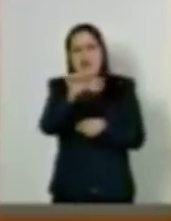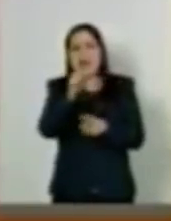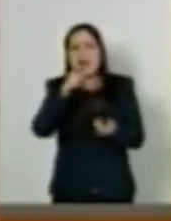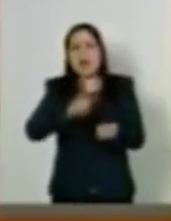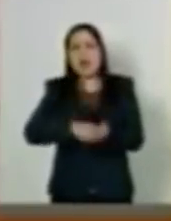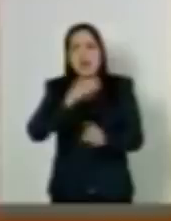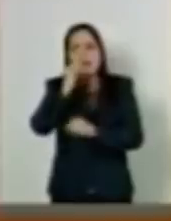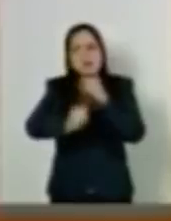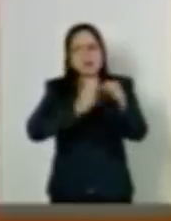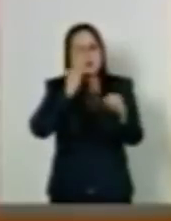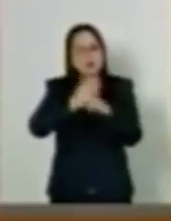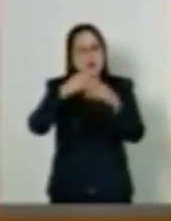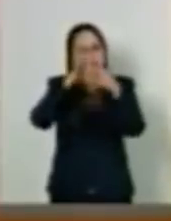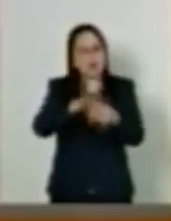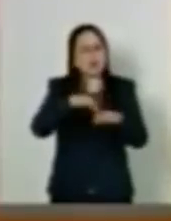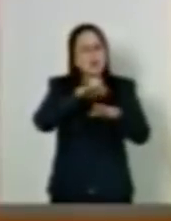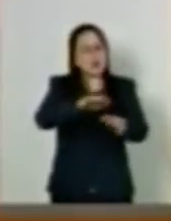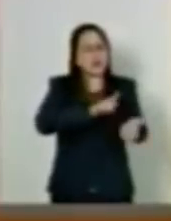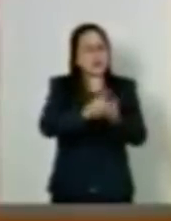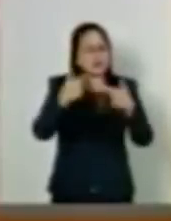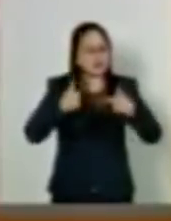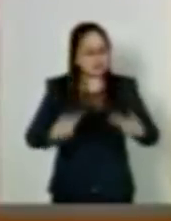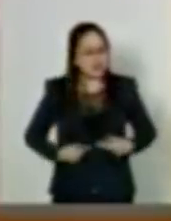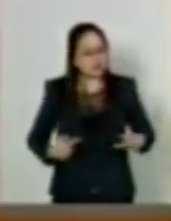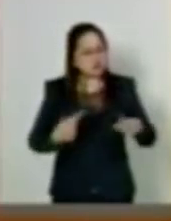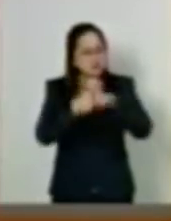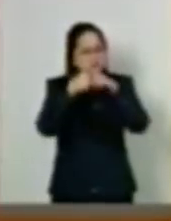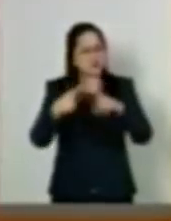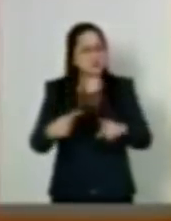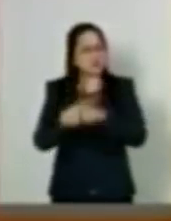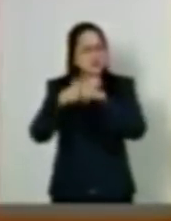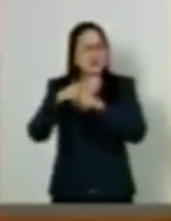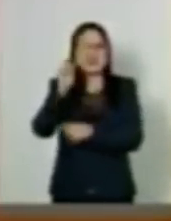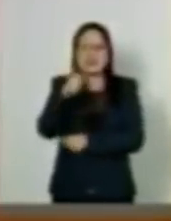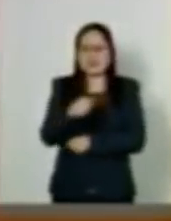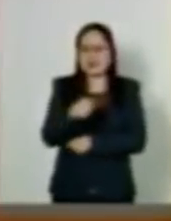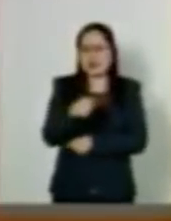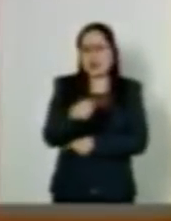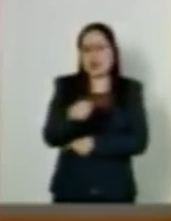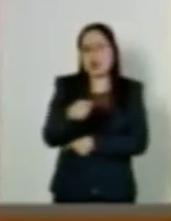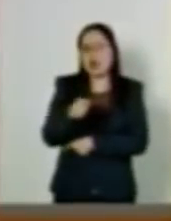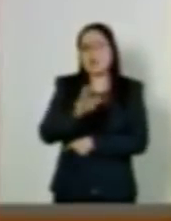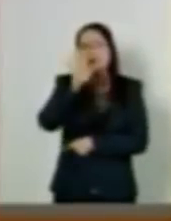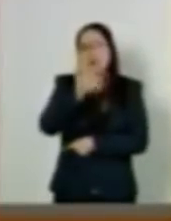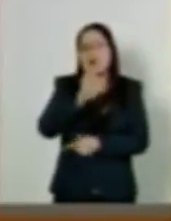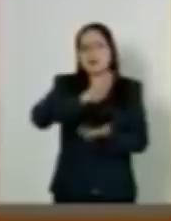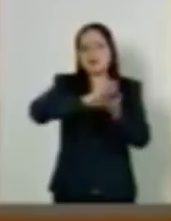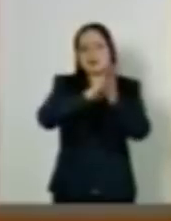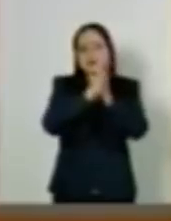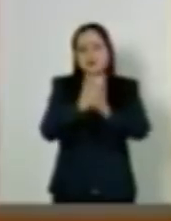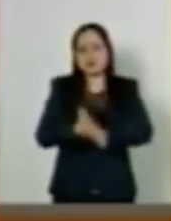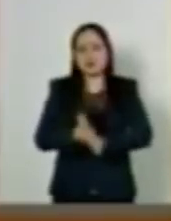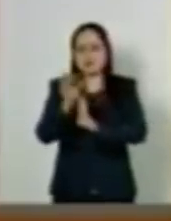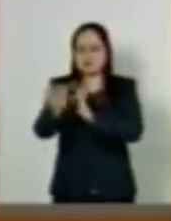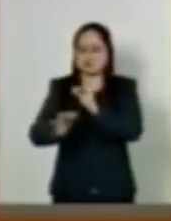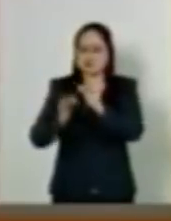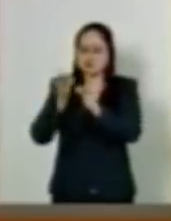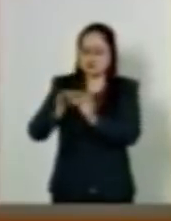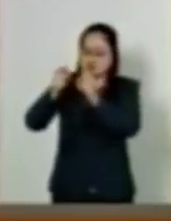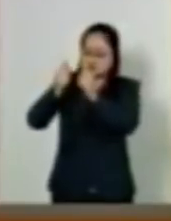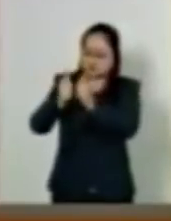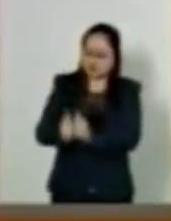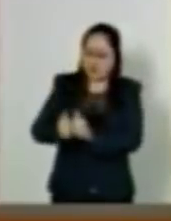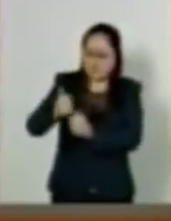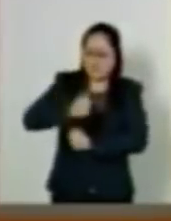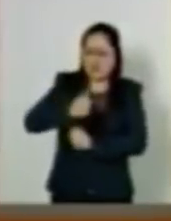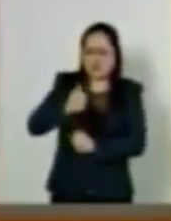a estándares en materia de derechos humanos, lo que significaría la normalización, regularización y